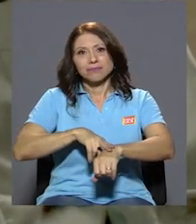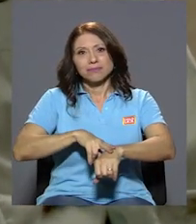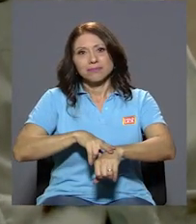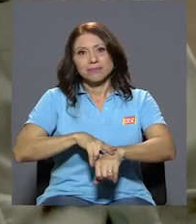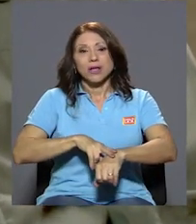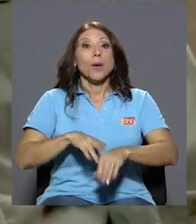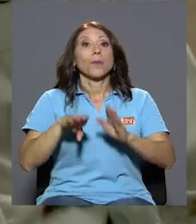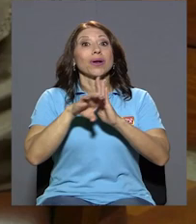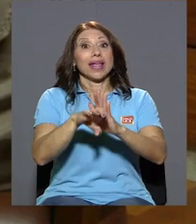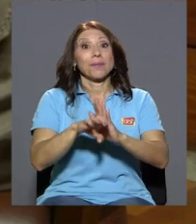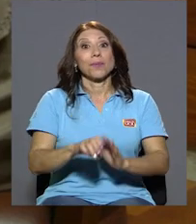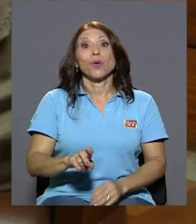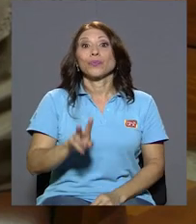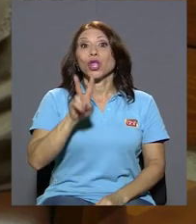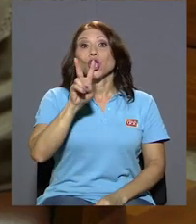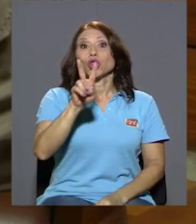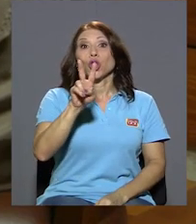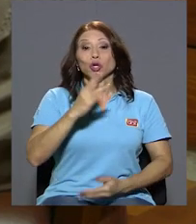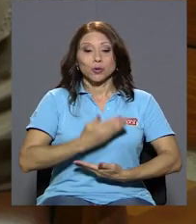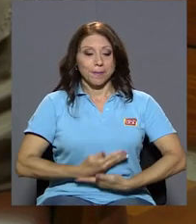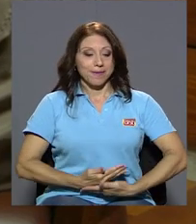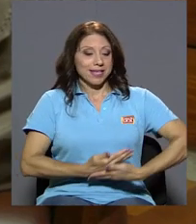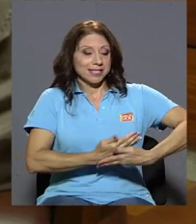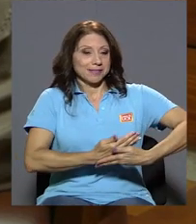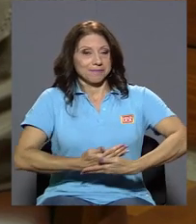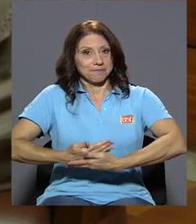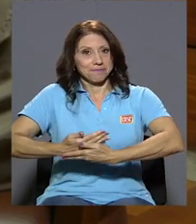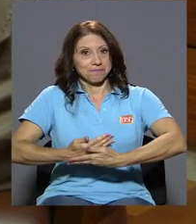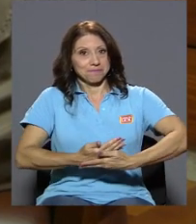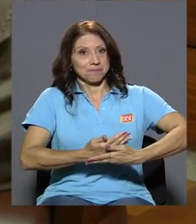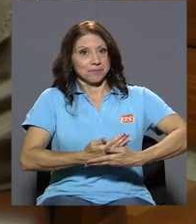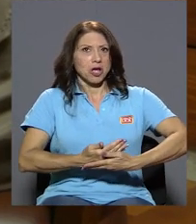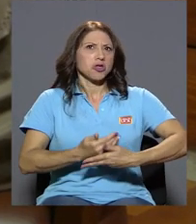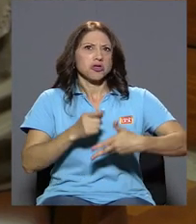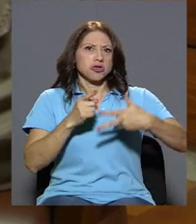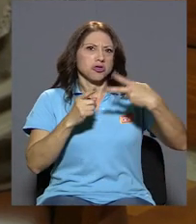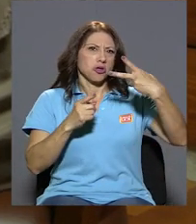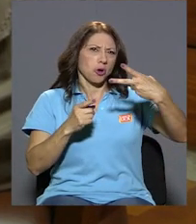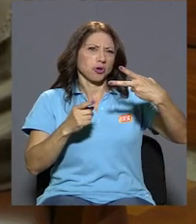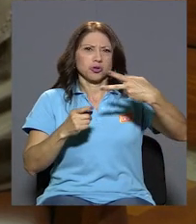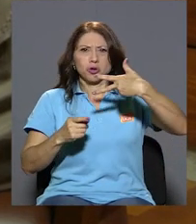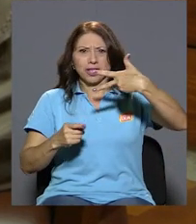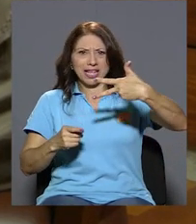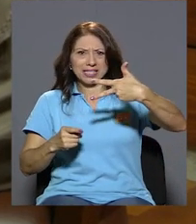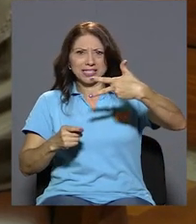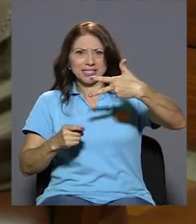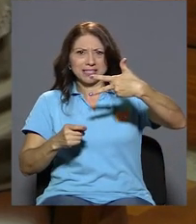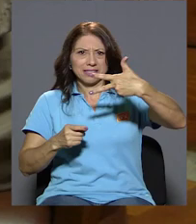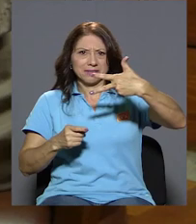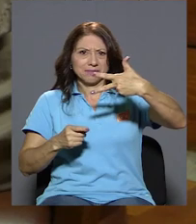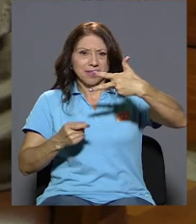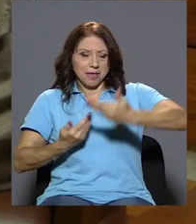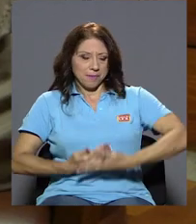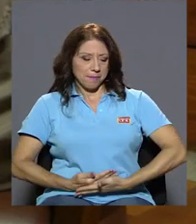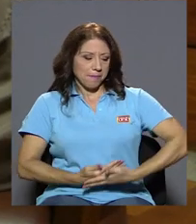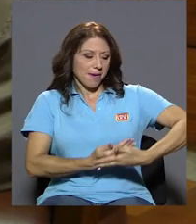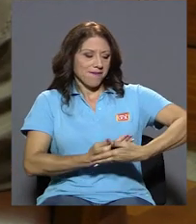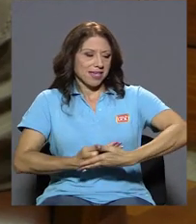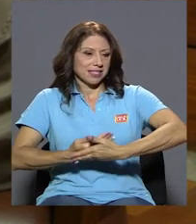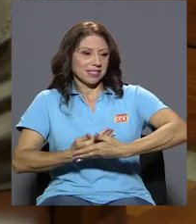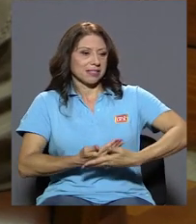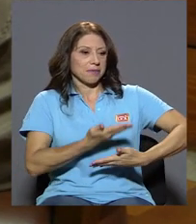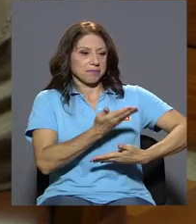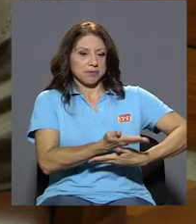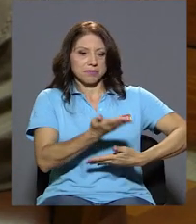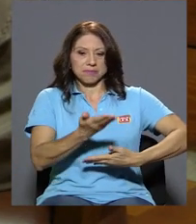usted pone dos niños pequeños bebés pequeños tres bebés características